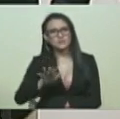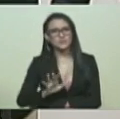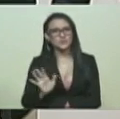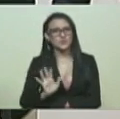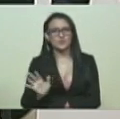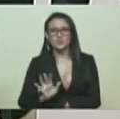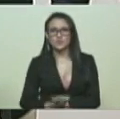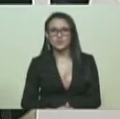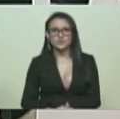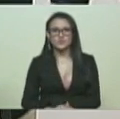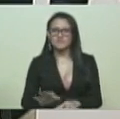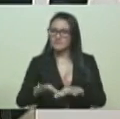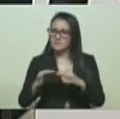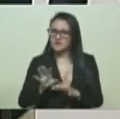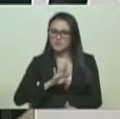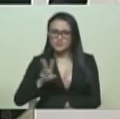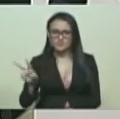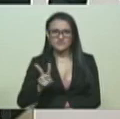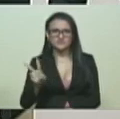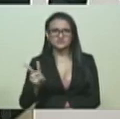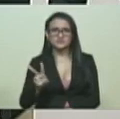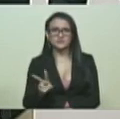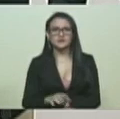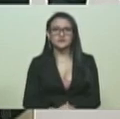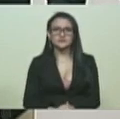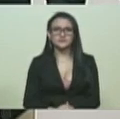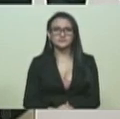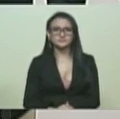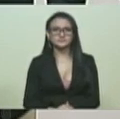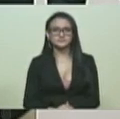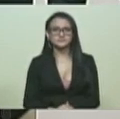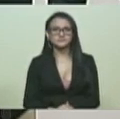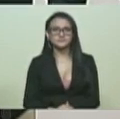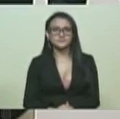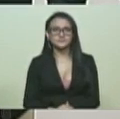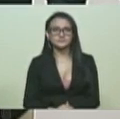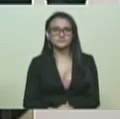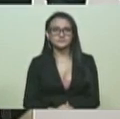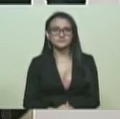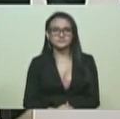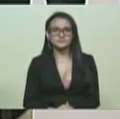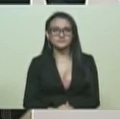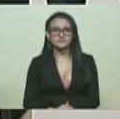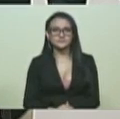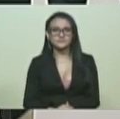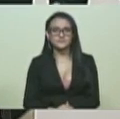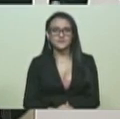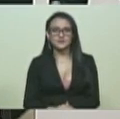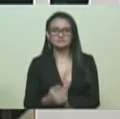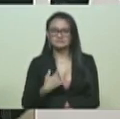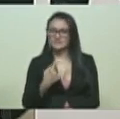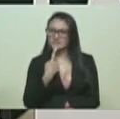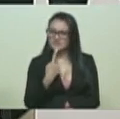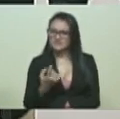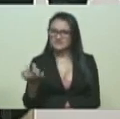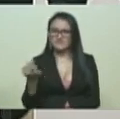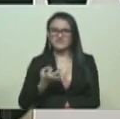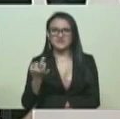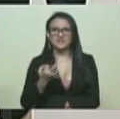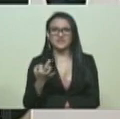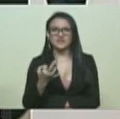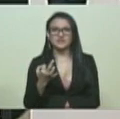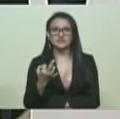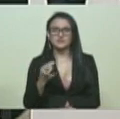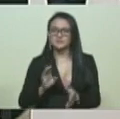enlutar a familias venezolanas. Así que nosotros con la verdad vamos a